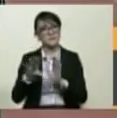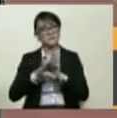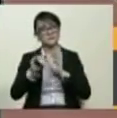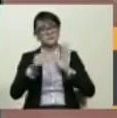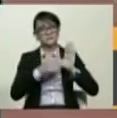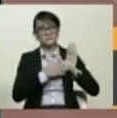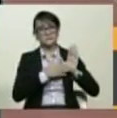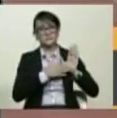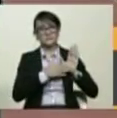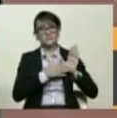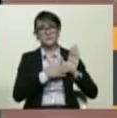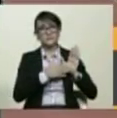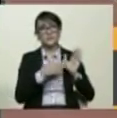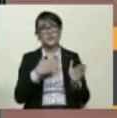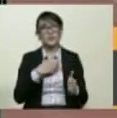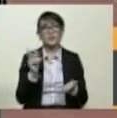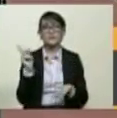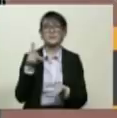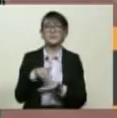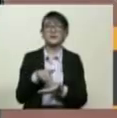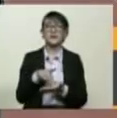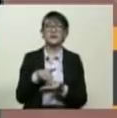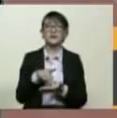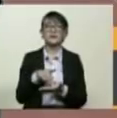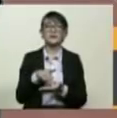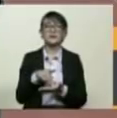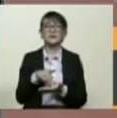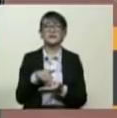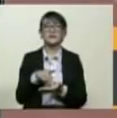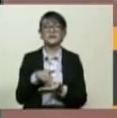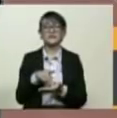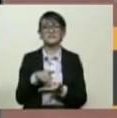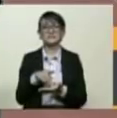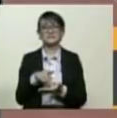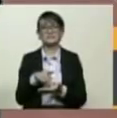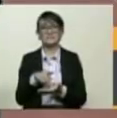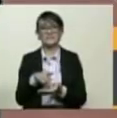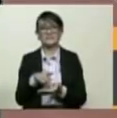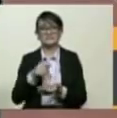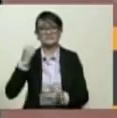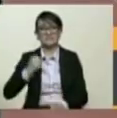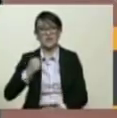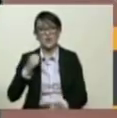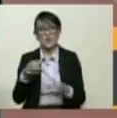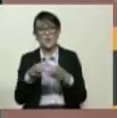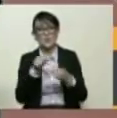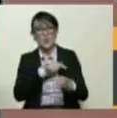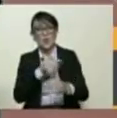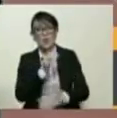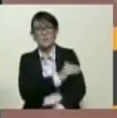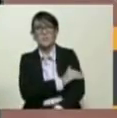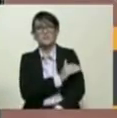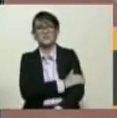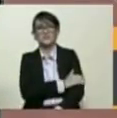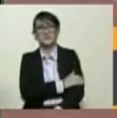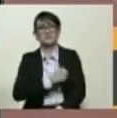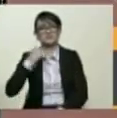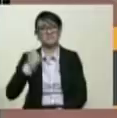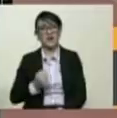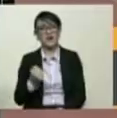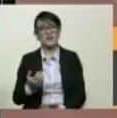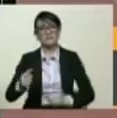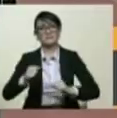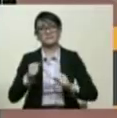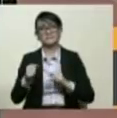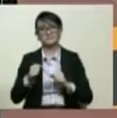Constitución. No pueden venir senadores de ultraderecha, fascistas norteamericanos a solicitar o a